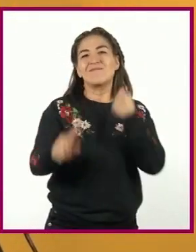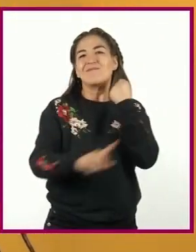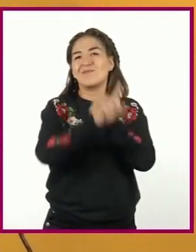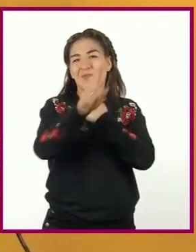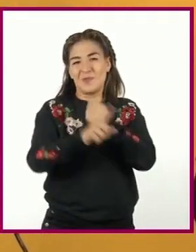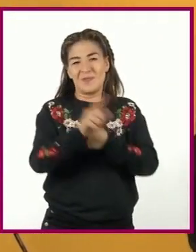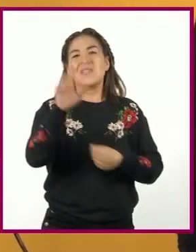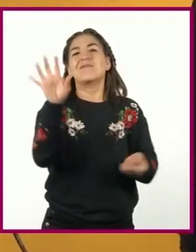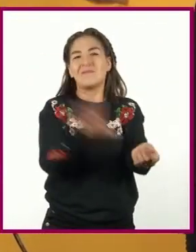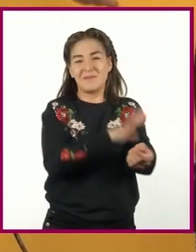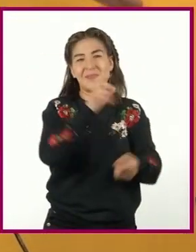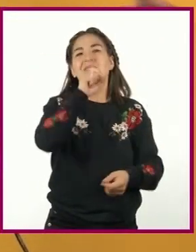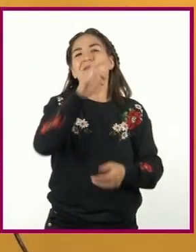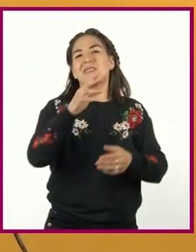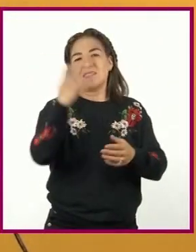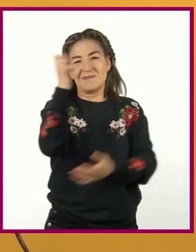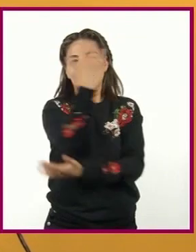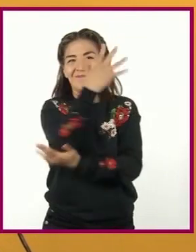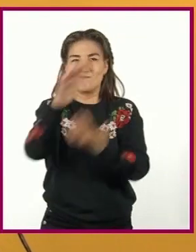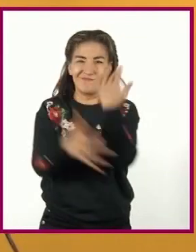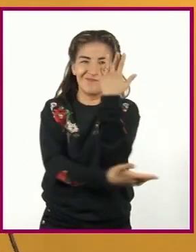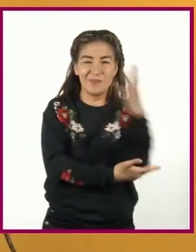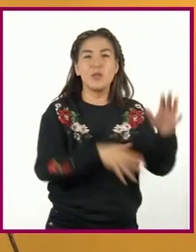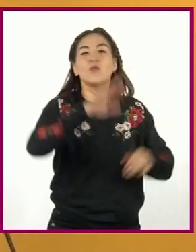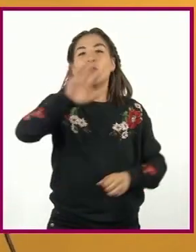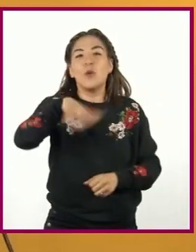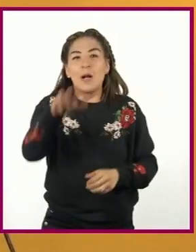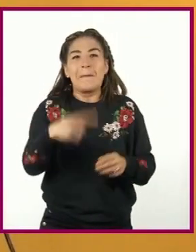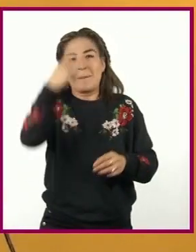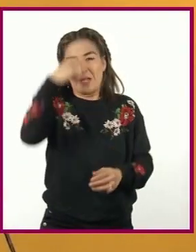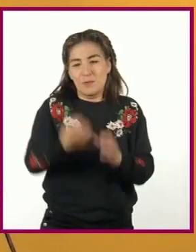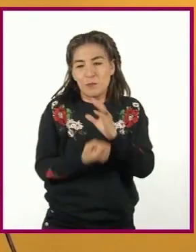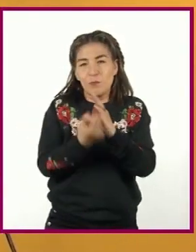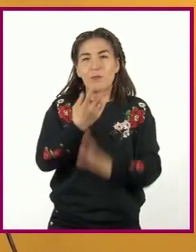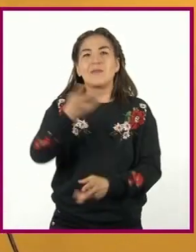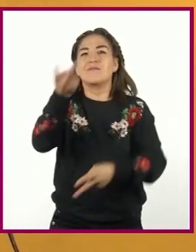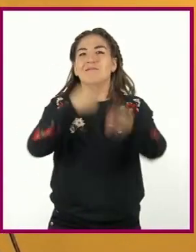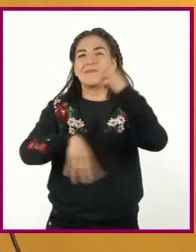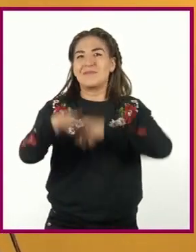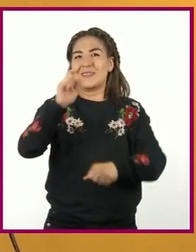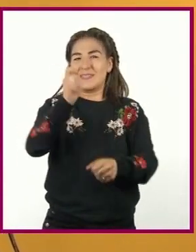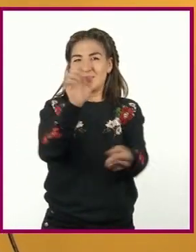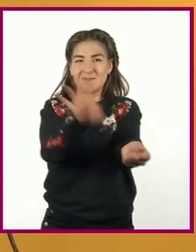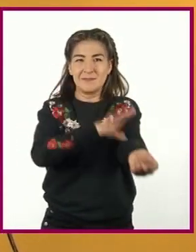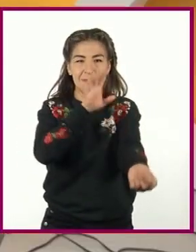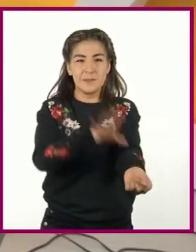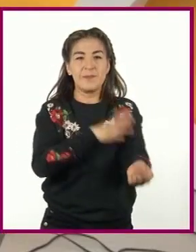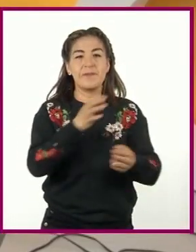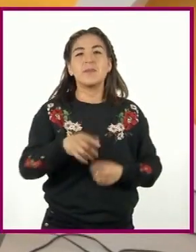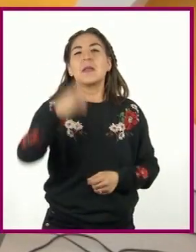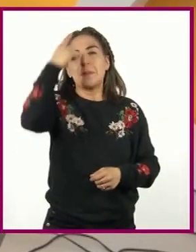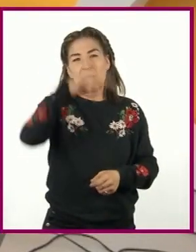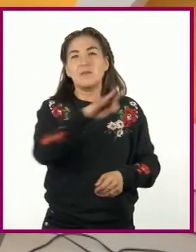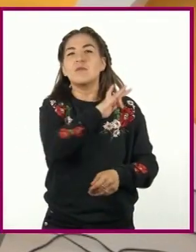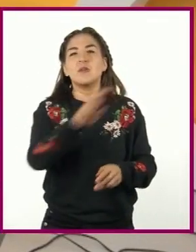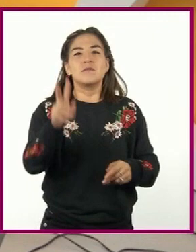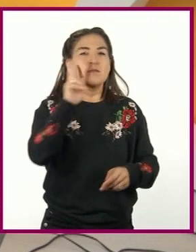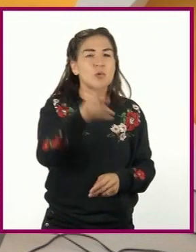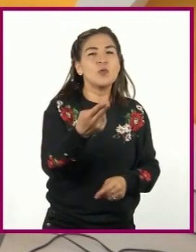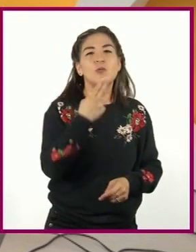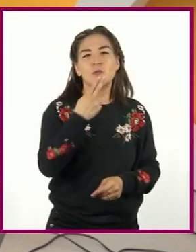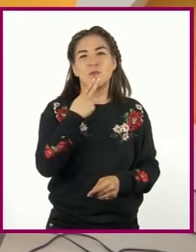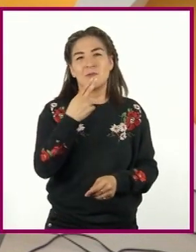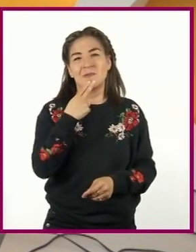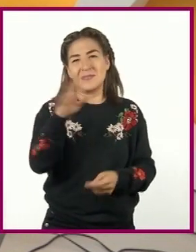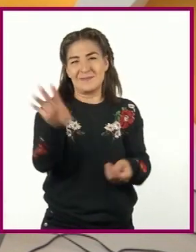energética y medioambiental y de la búsqueda de nuevas fuentes de energía, la mayoría con inmediata utilización